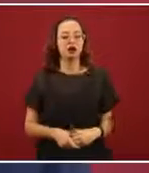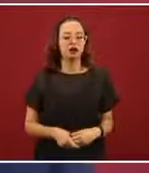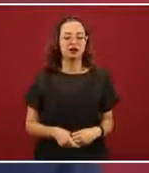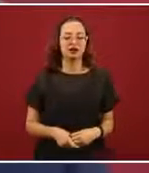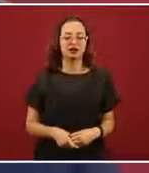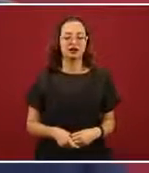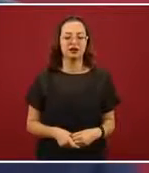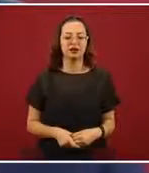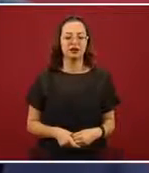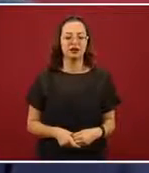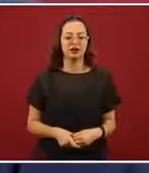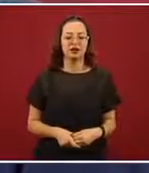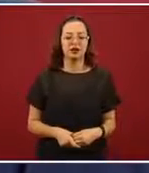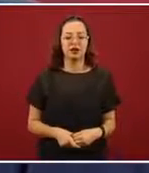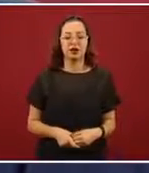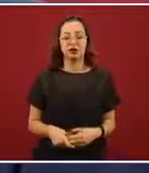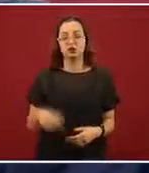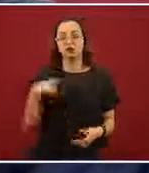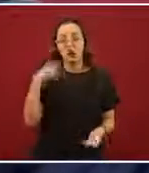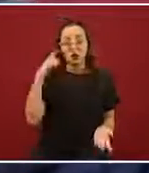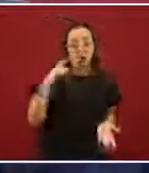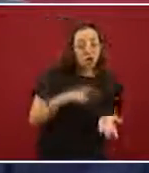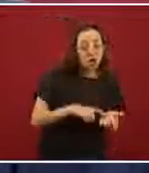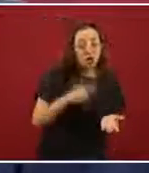Y no estoy hablando al tanteo,